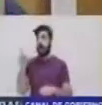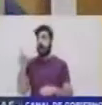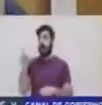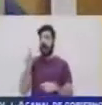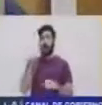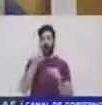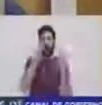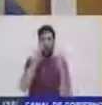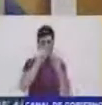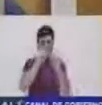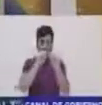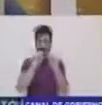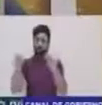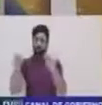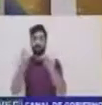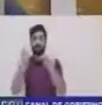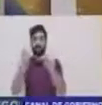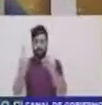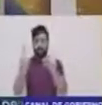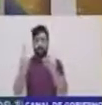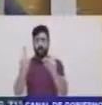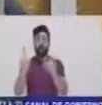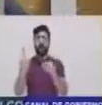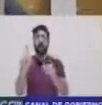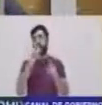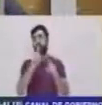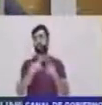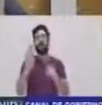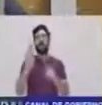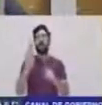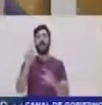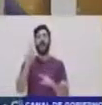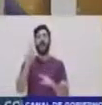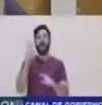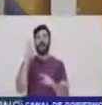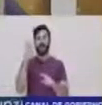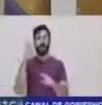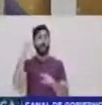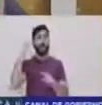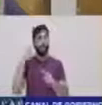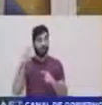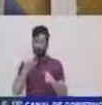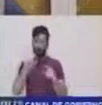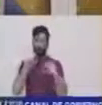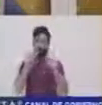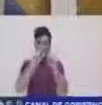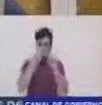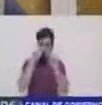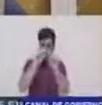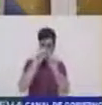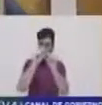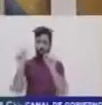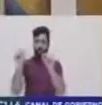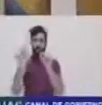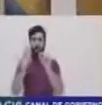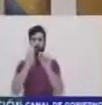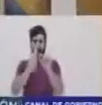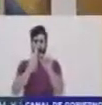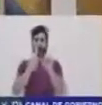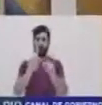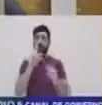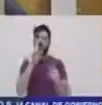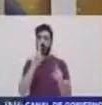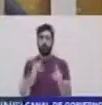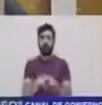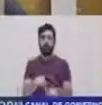esto implica que si nosotros tenemos acá un círculo inscrito es que está dentro del polígono, ¿verdad? Como podemos ver en este modelo que